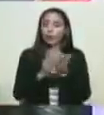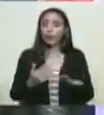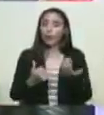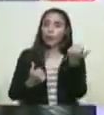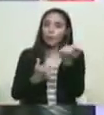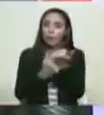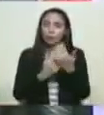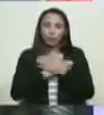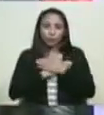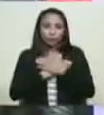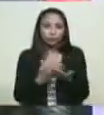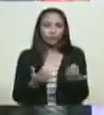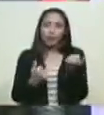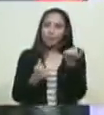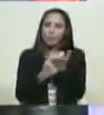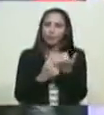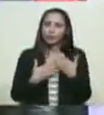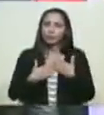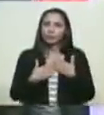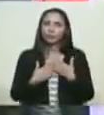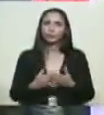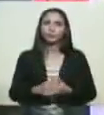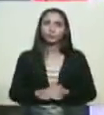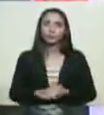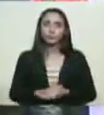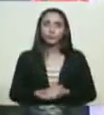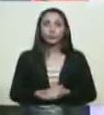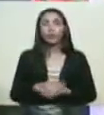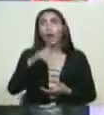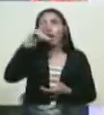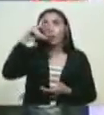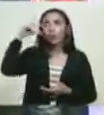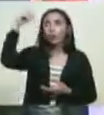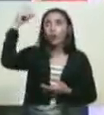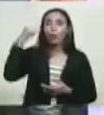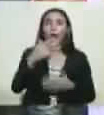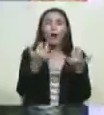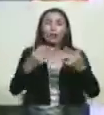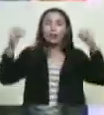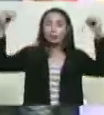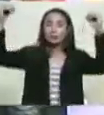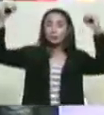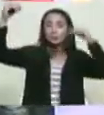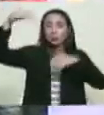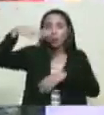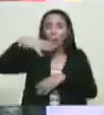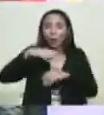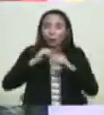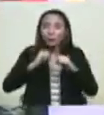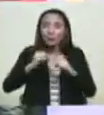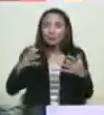corazón. Le pido a nuestro Dios, con ese sol bendito, que bendiga